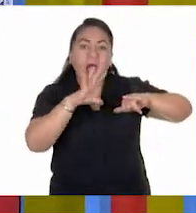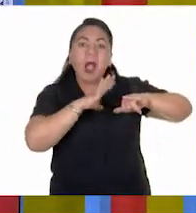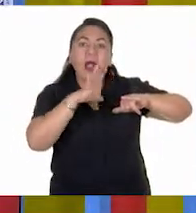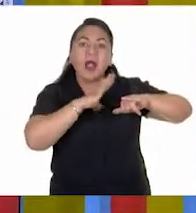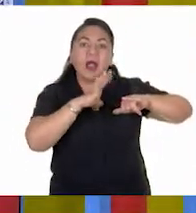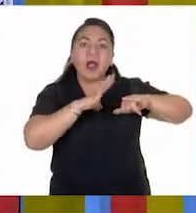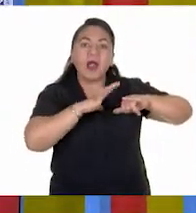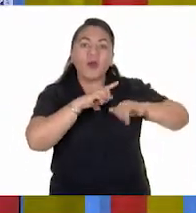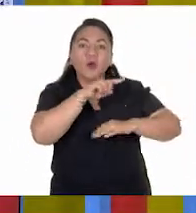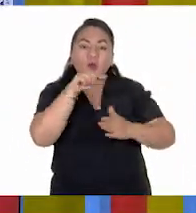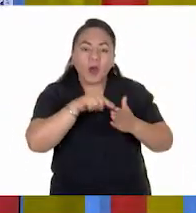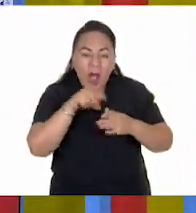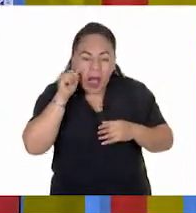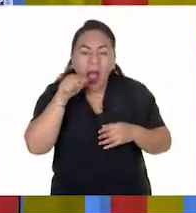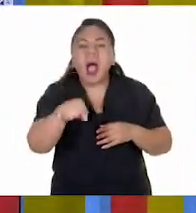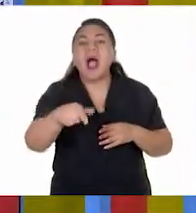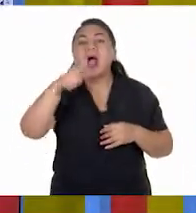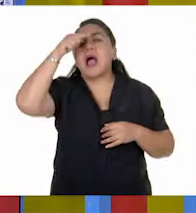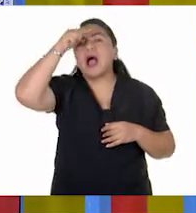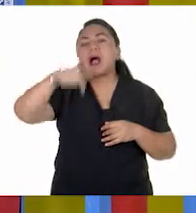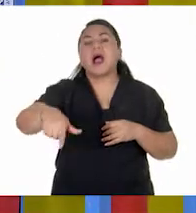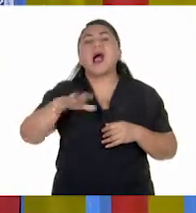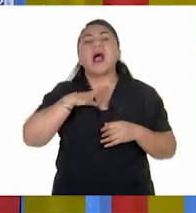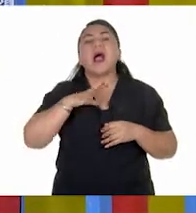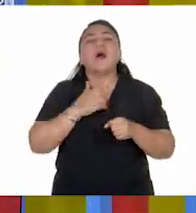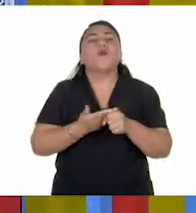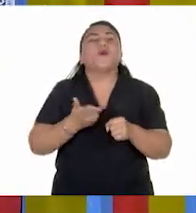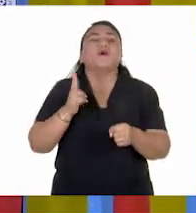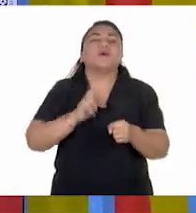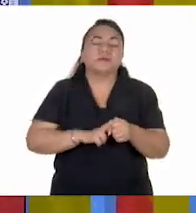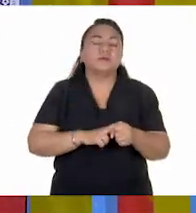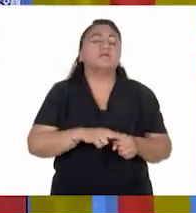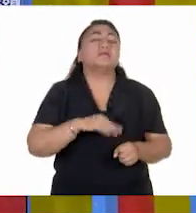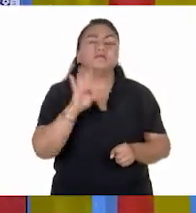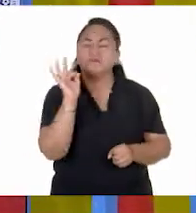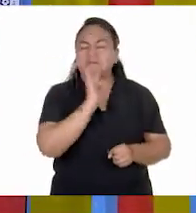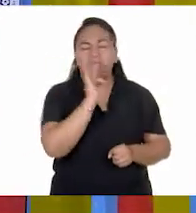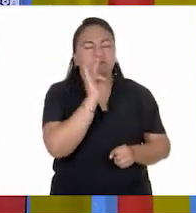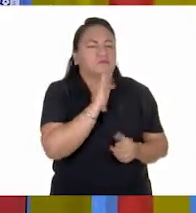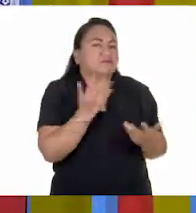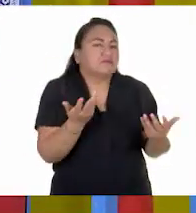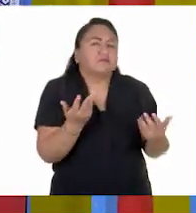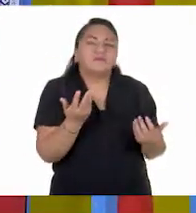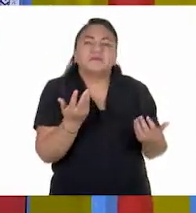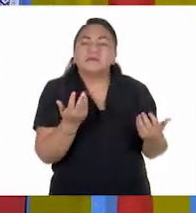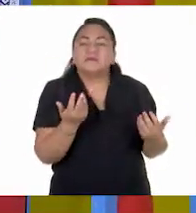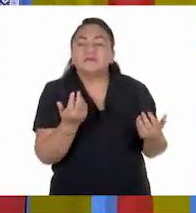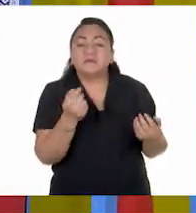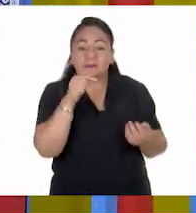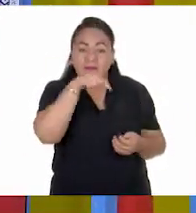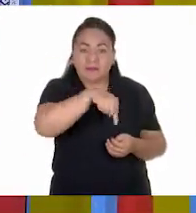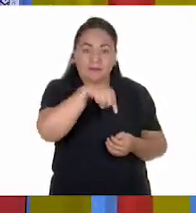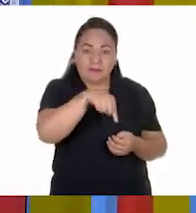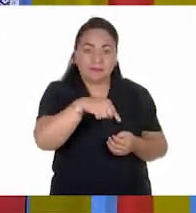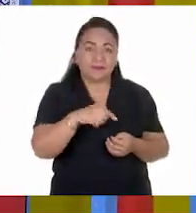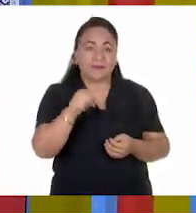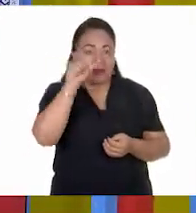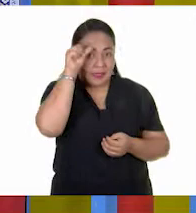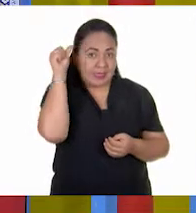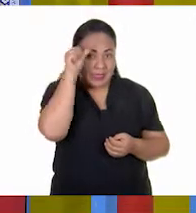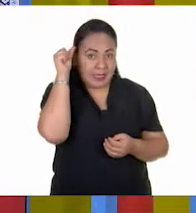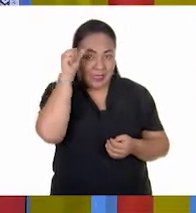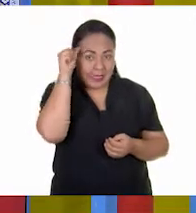primer lugar de referencia. Por ejemplo, Pili, si yo te dijera que cerca de ese lugar donde vive Axel